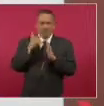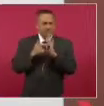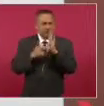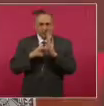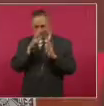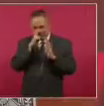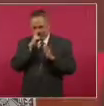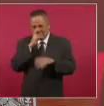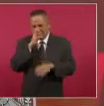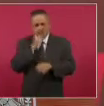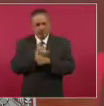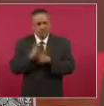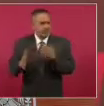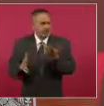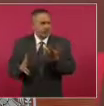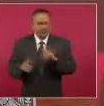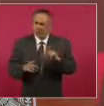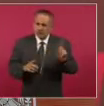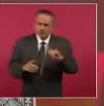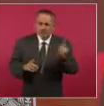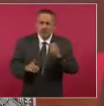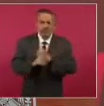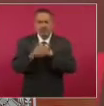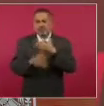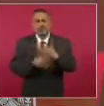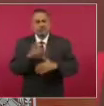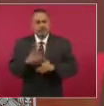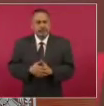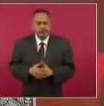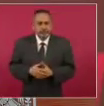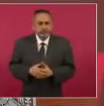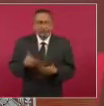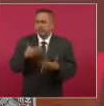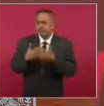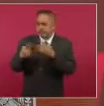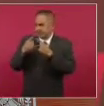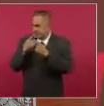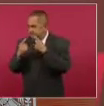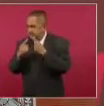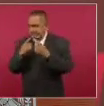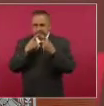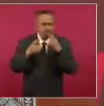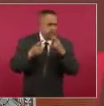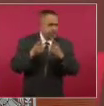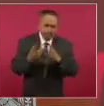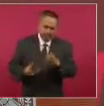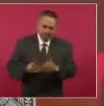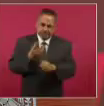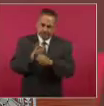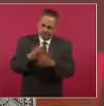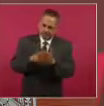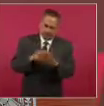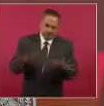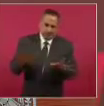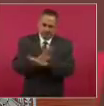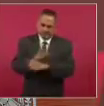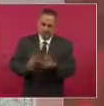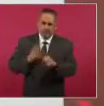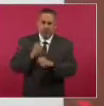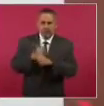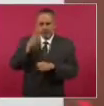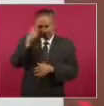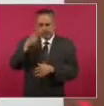casi imposibles de cumplir. Logrando consensos, se reformó el modelo para incrementar